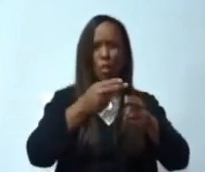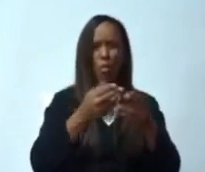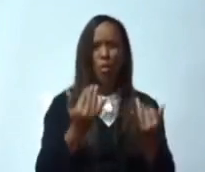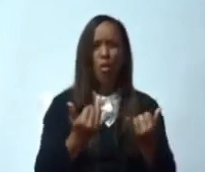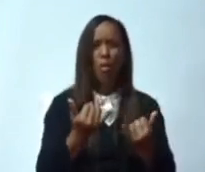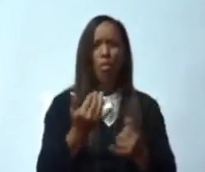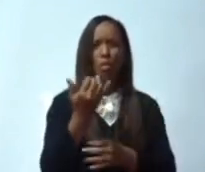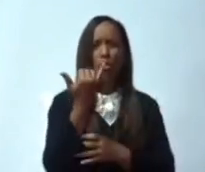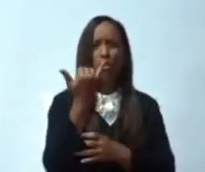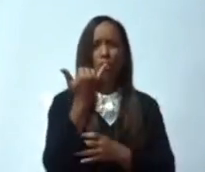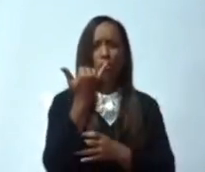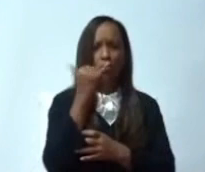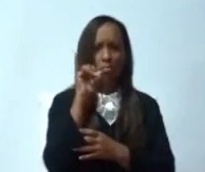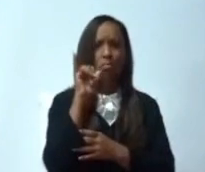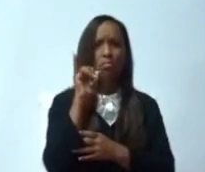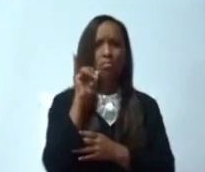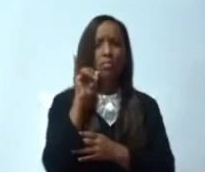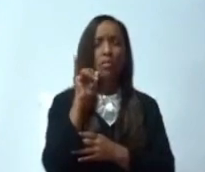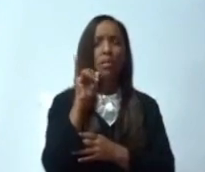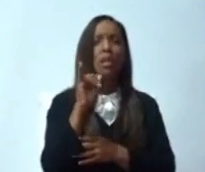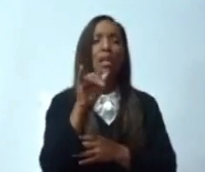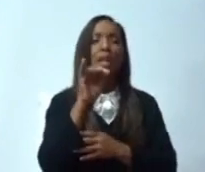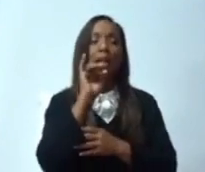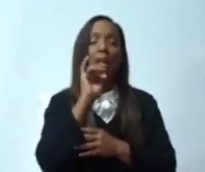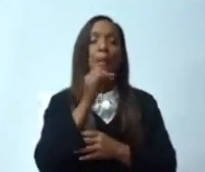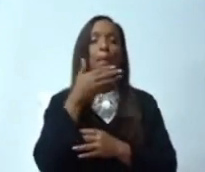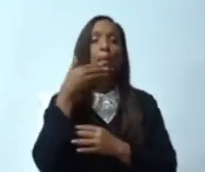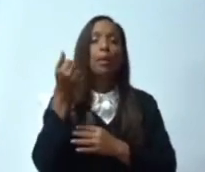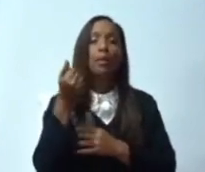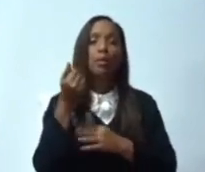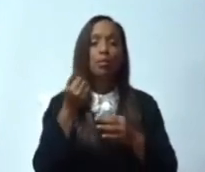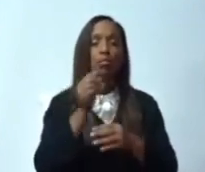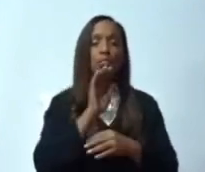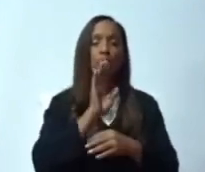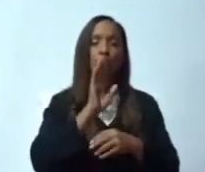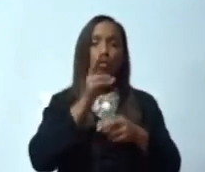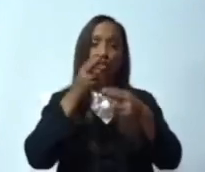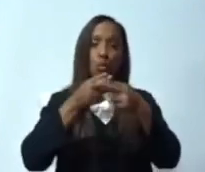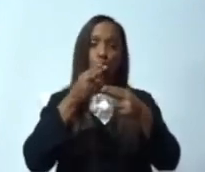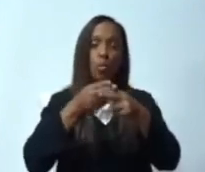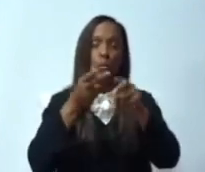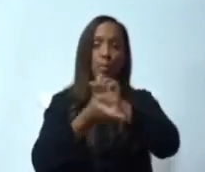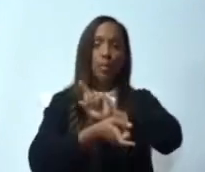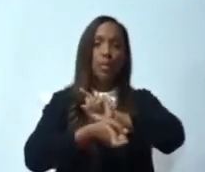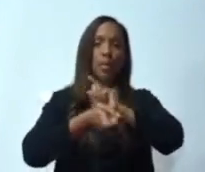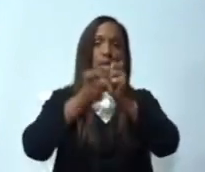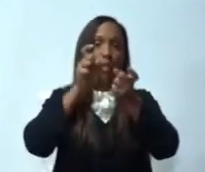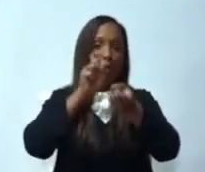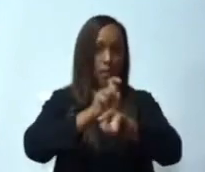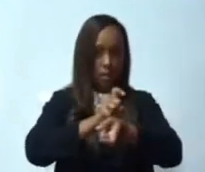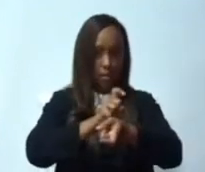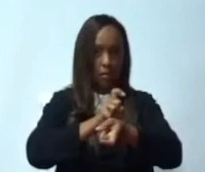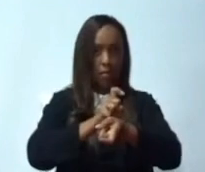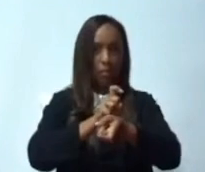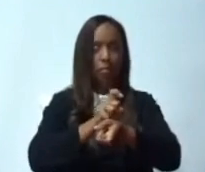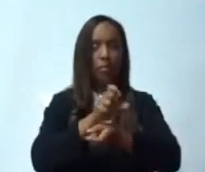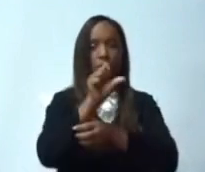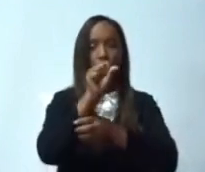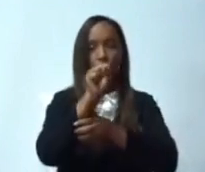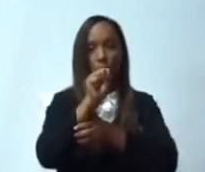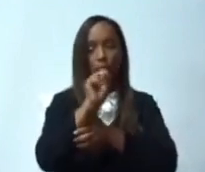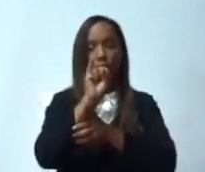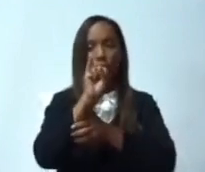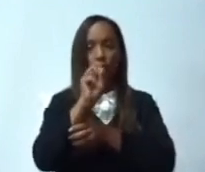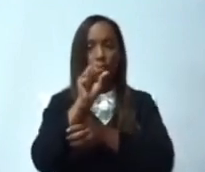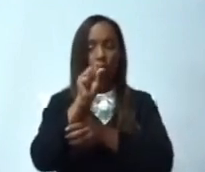se le ponga ese nombre de Sisto Minier, podemos recordarlo. Y nuestra futura generación, entiendo que lo van a tener